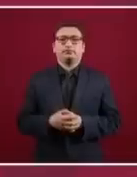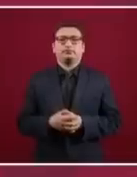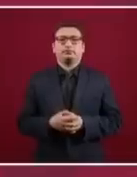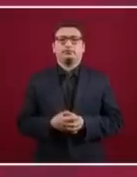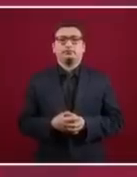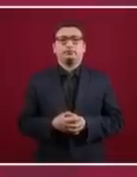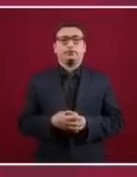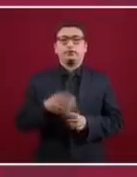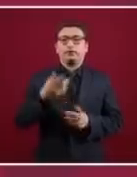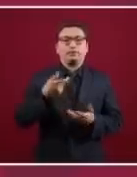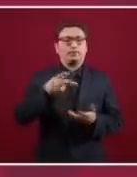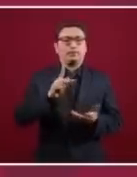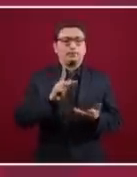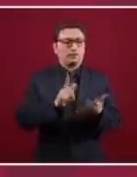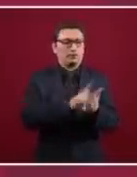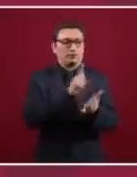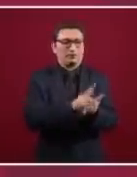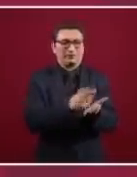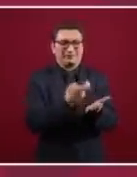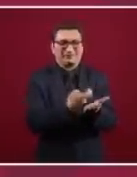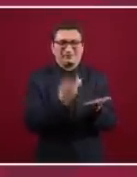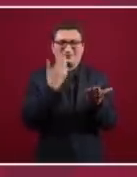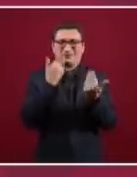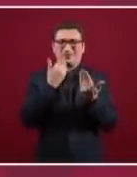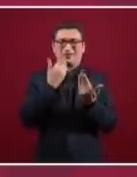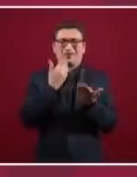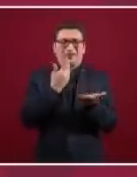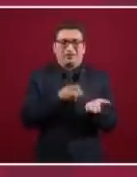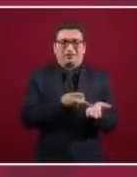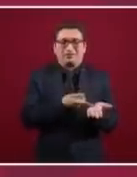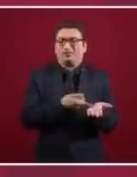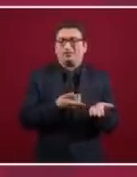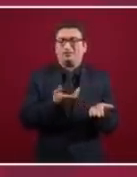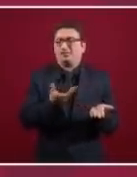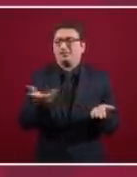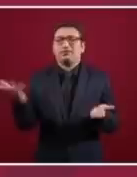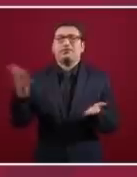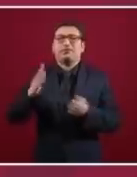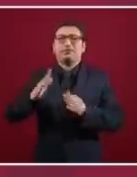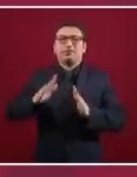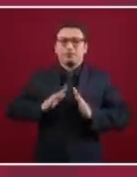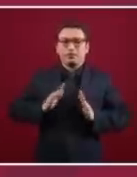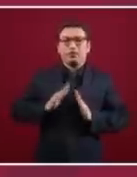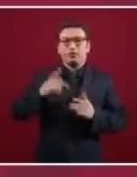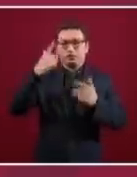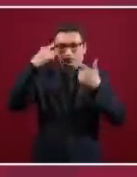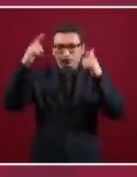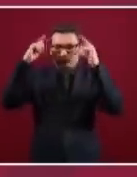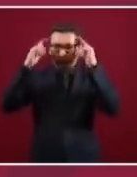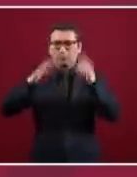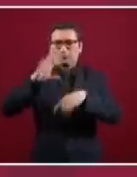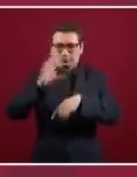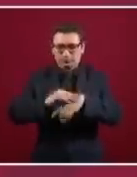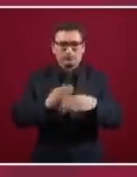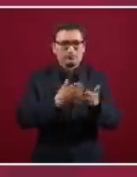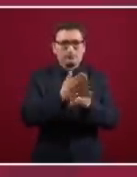un marco legal qué les permitiera actuar